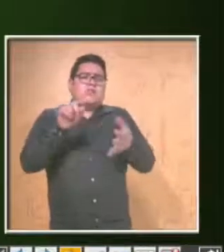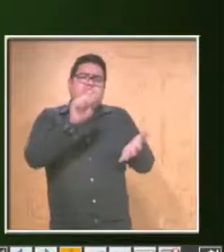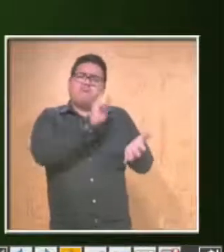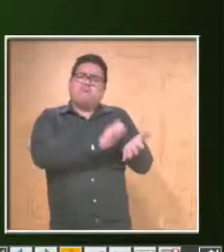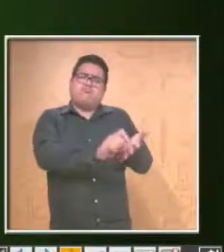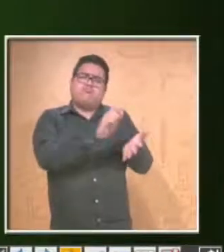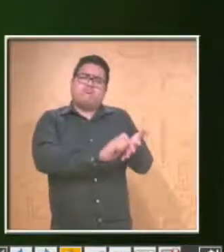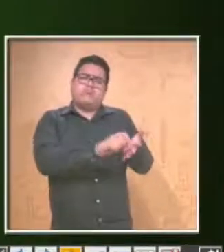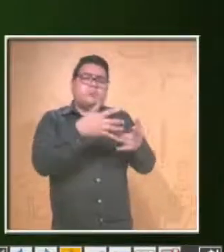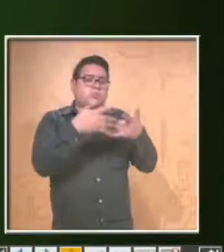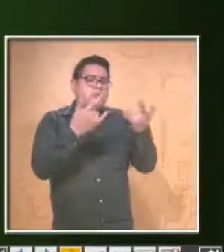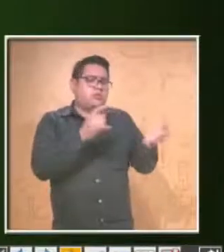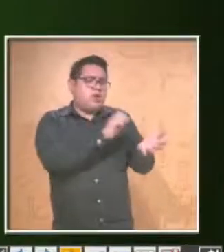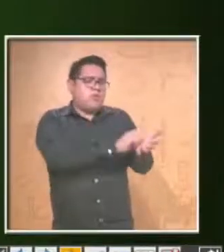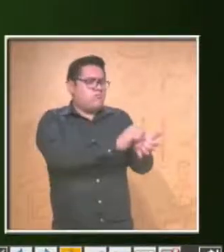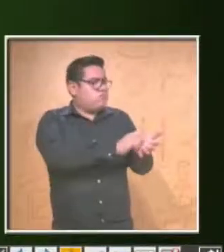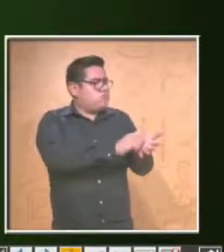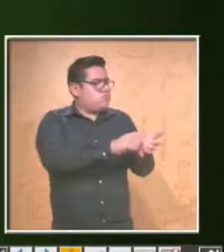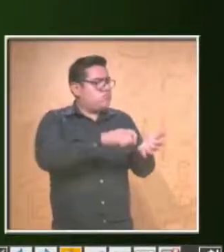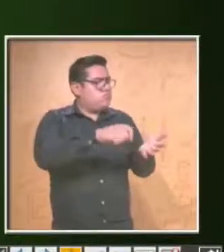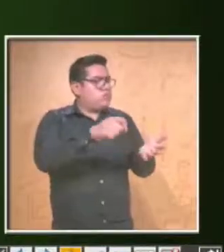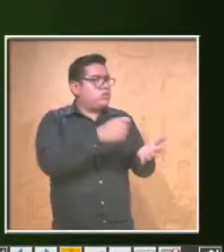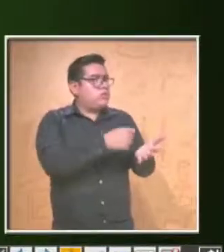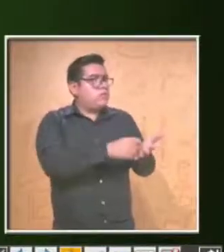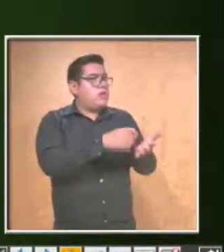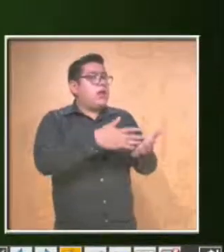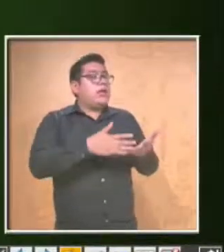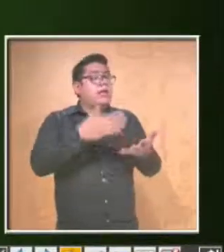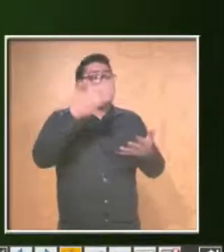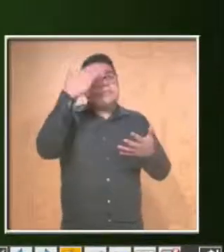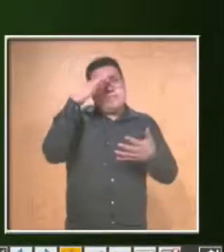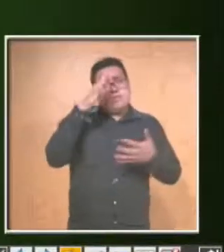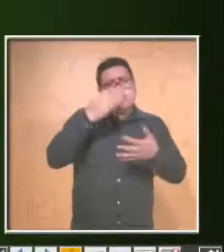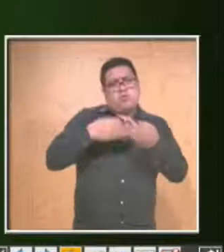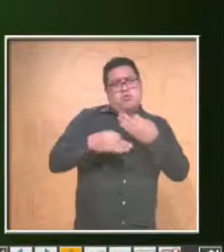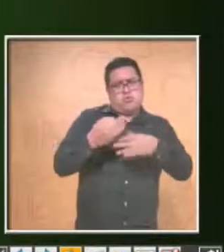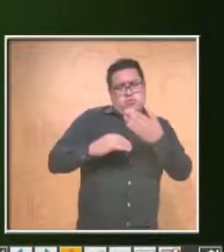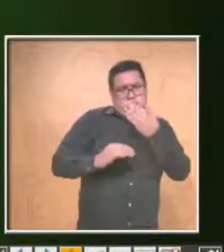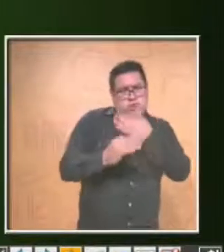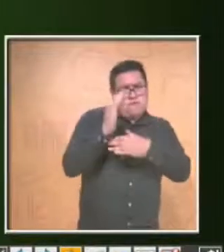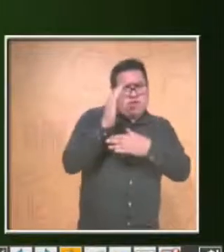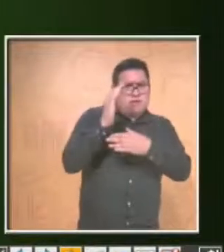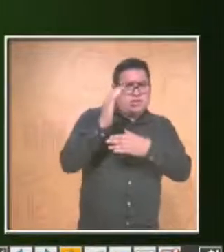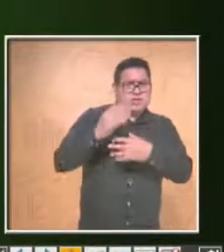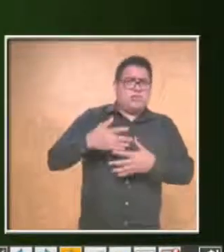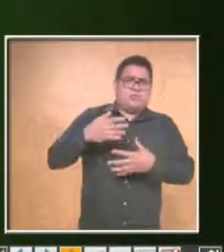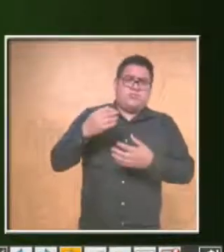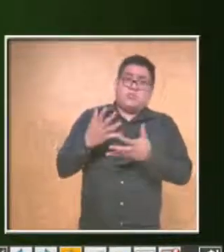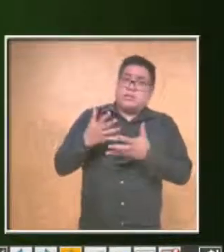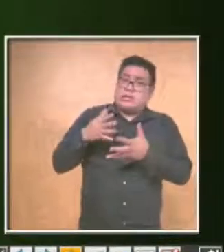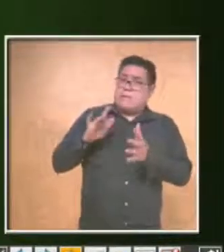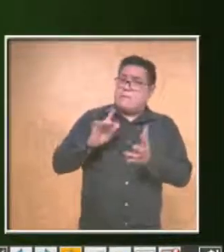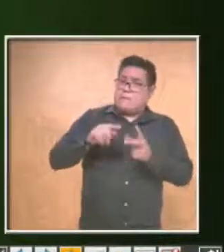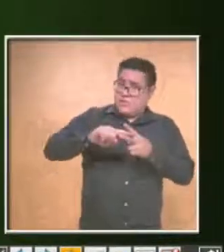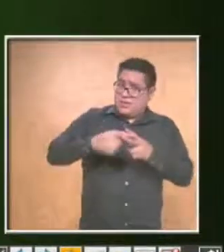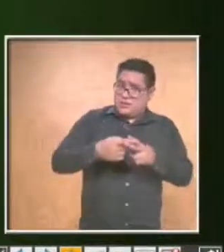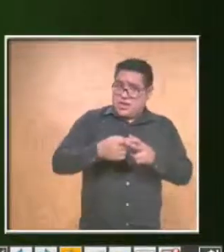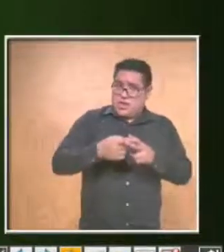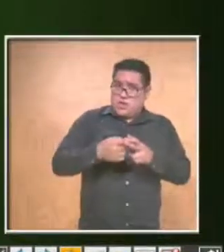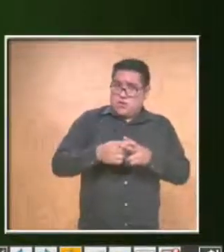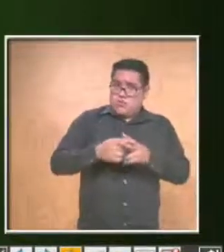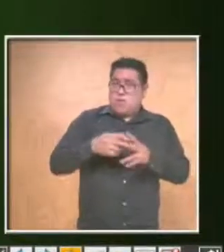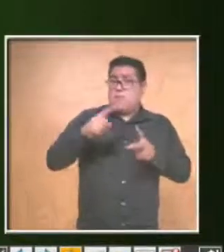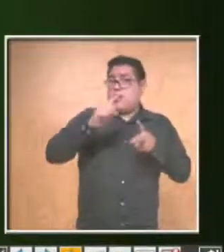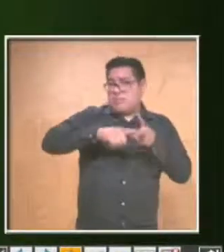de historia para que tomaras en cuenta que los avances científicos y tecnológicos se dan en astronomía,